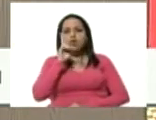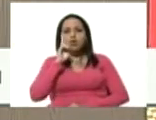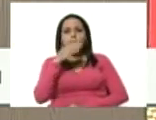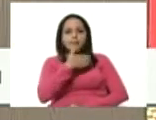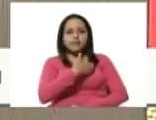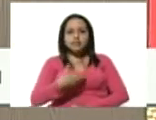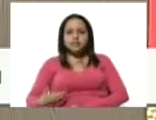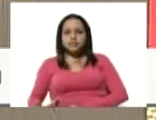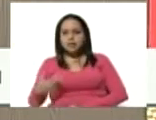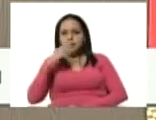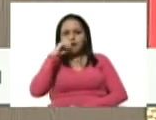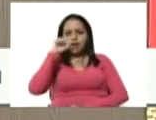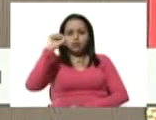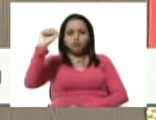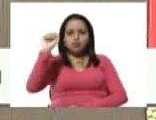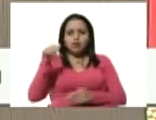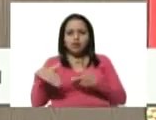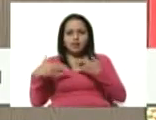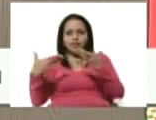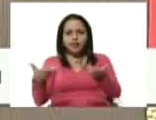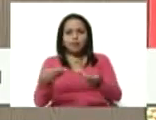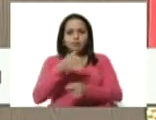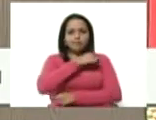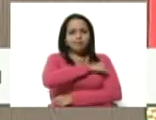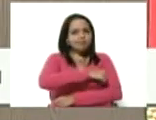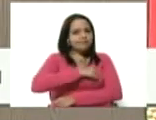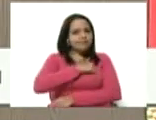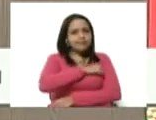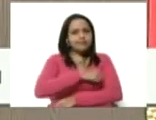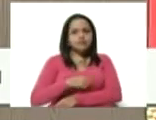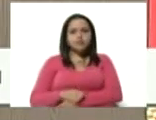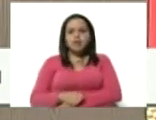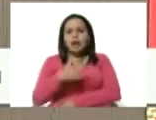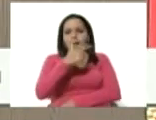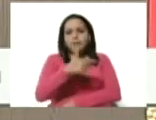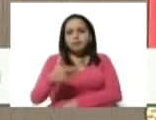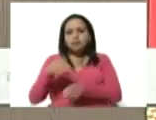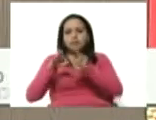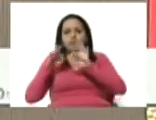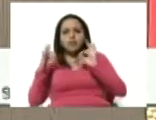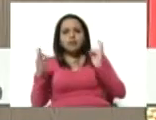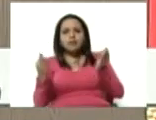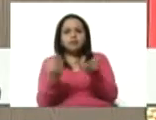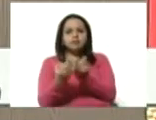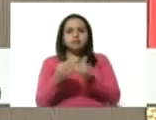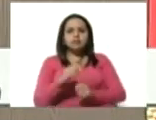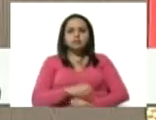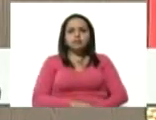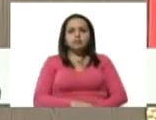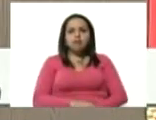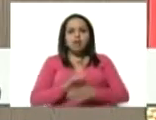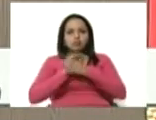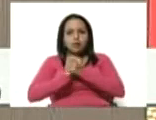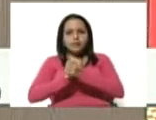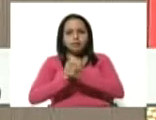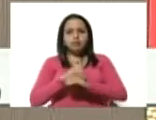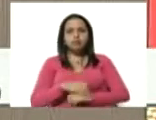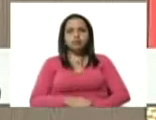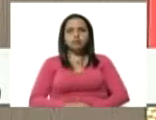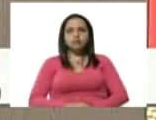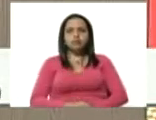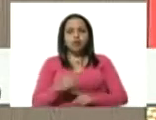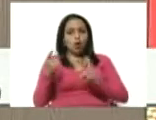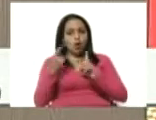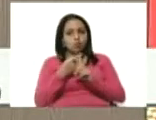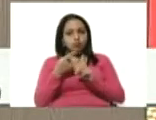Maduro, extendemos nuestras condolencias a sus deudos, a sus familiares, a sus amigos. Uno de